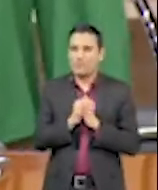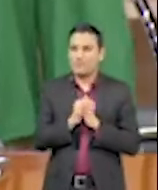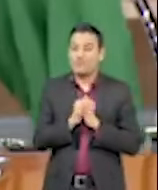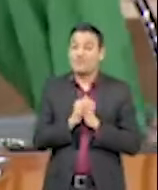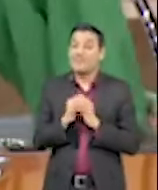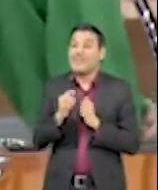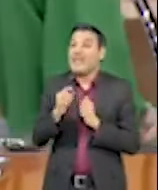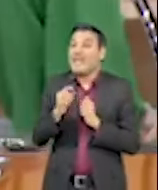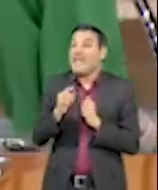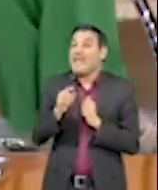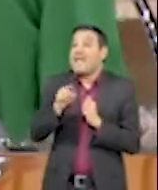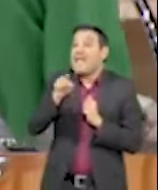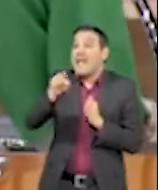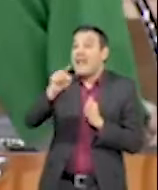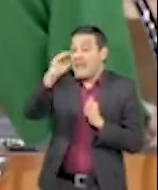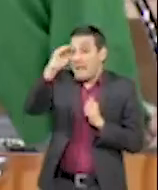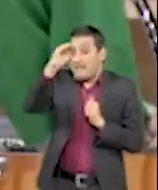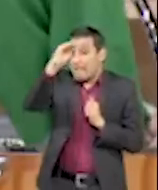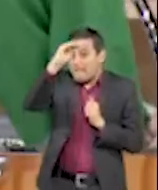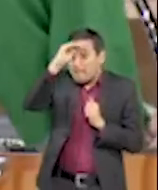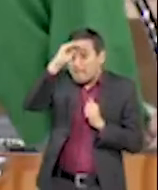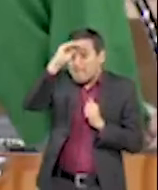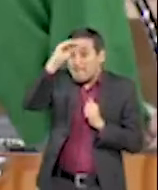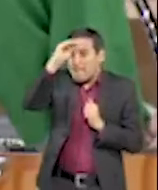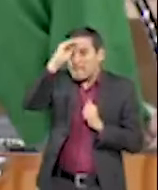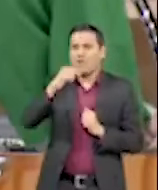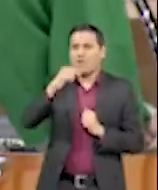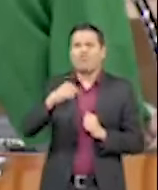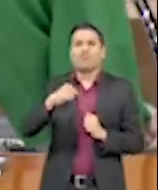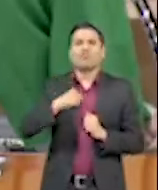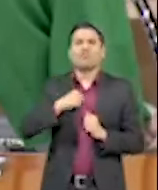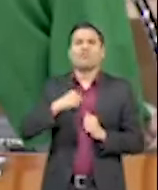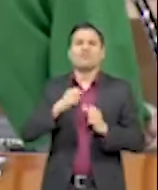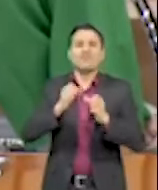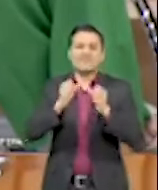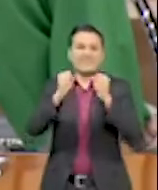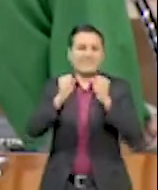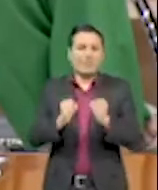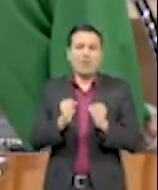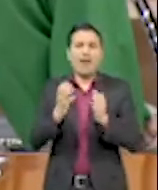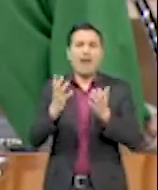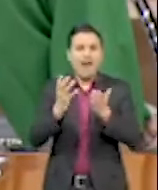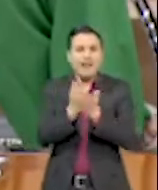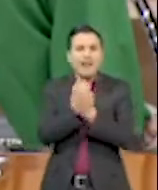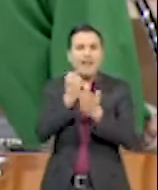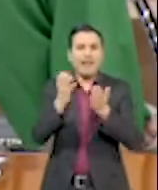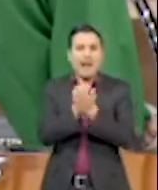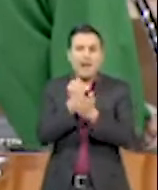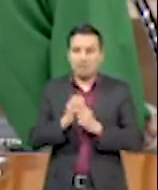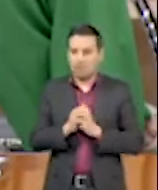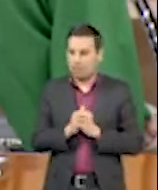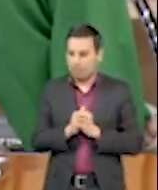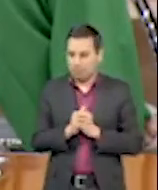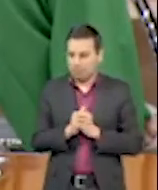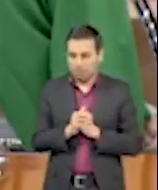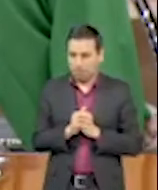que es, por cierto, una ventaja ficticia, una ventaja que no tienen en las encuestas.